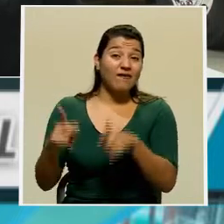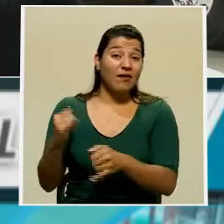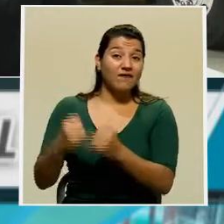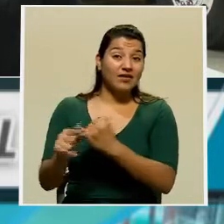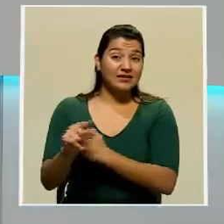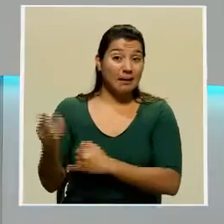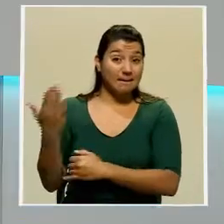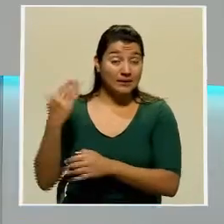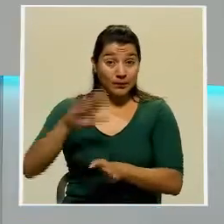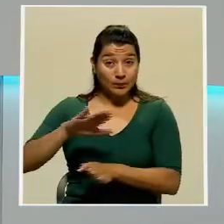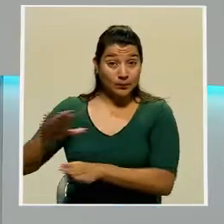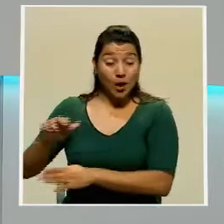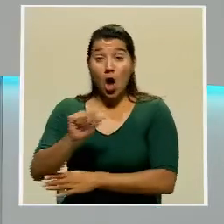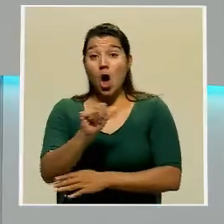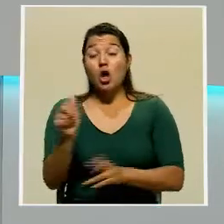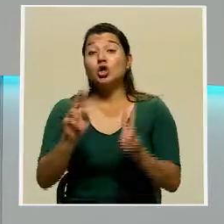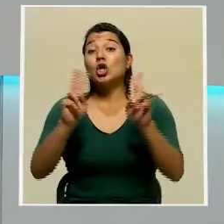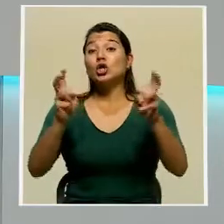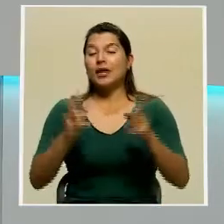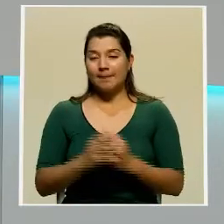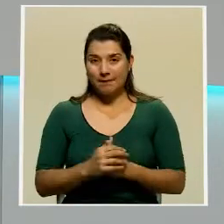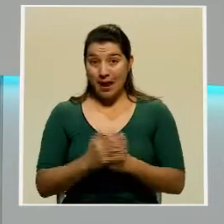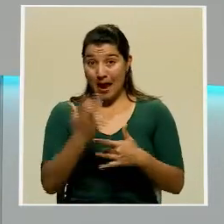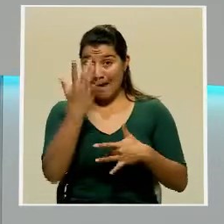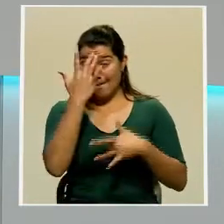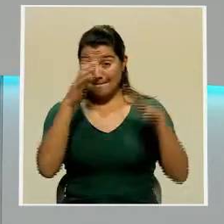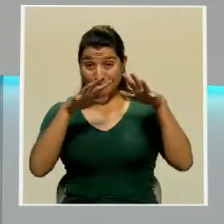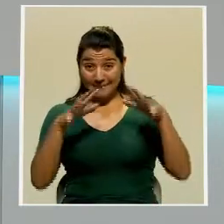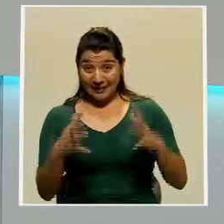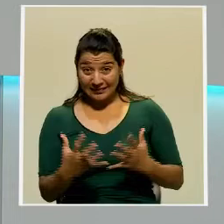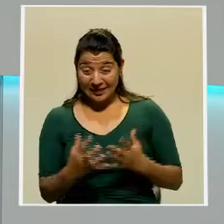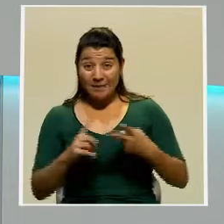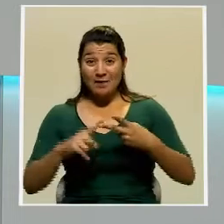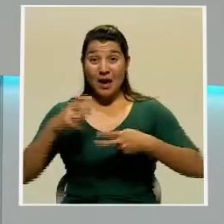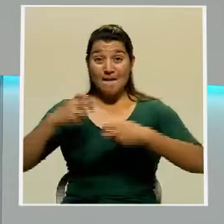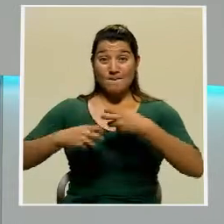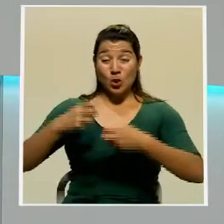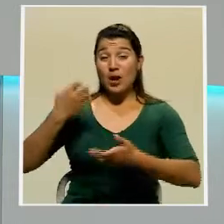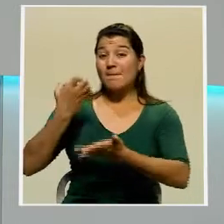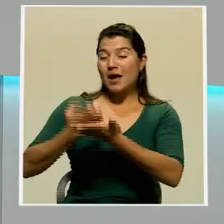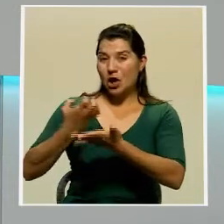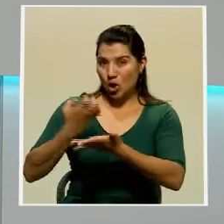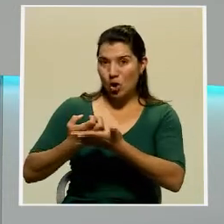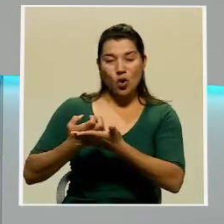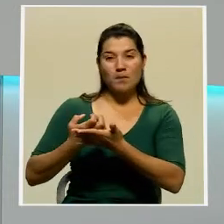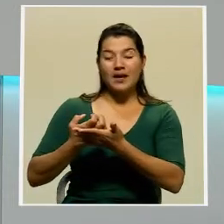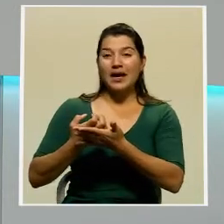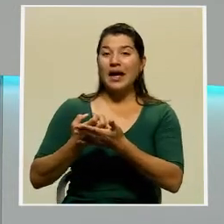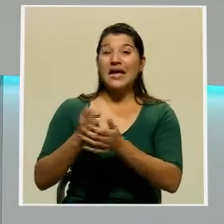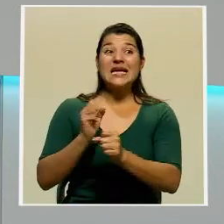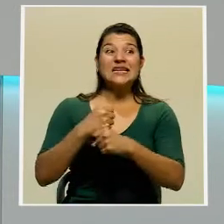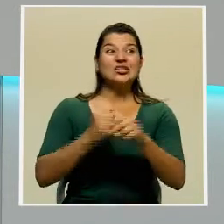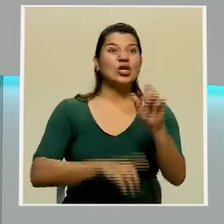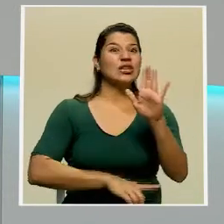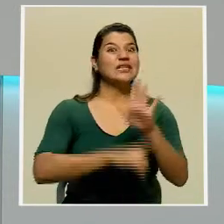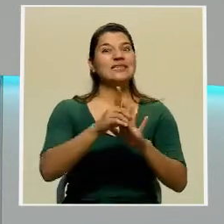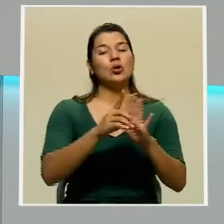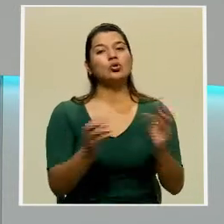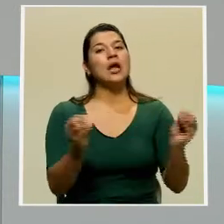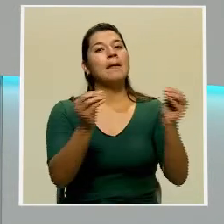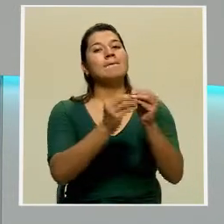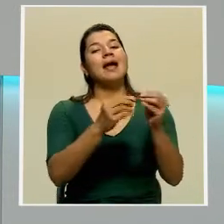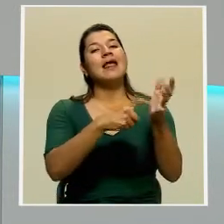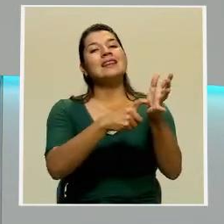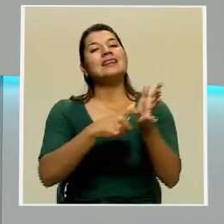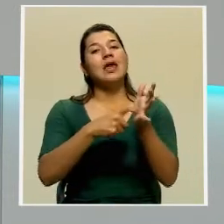En otros temas, la pandemia y la crisis económica dispararon las deudas en las tarjetas de